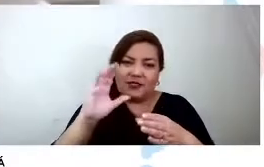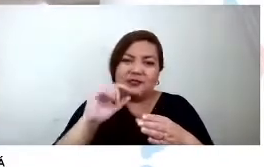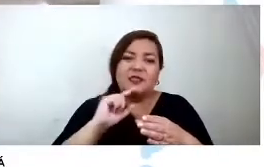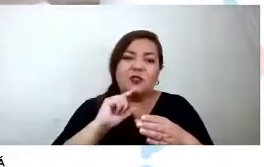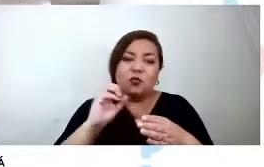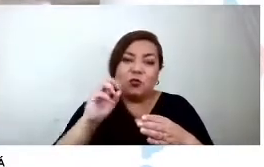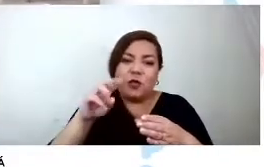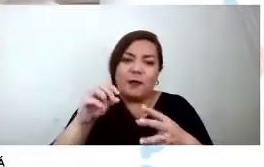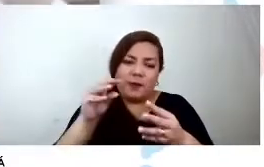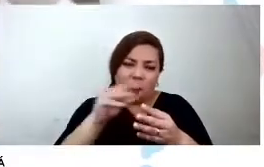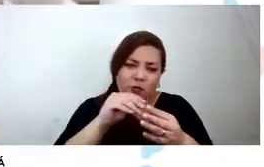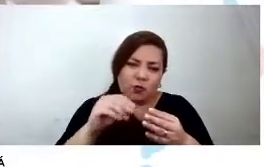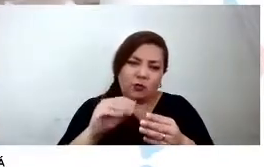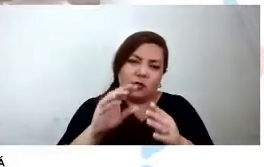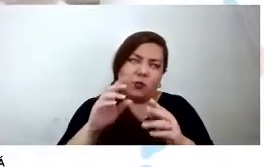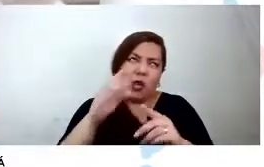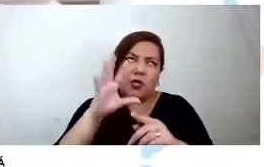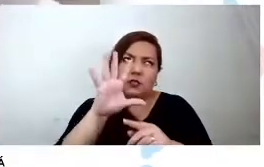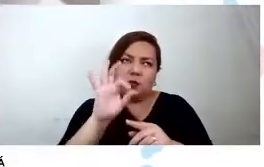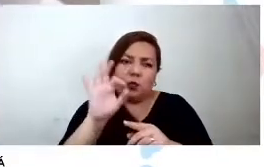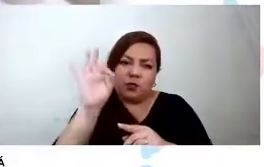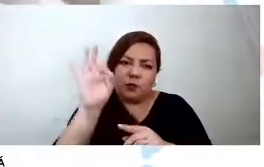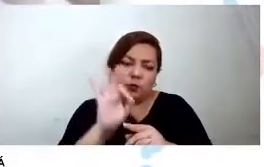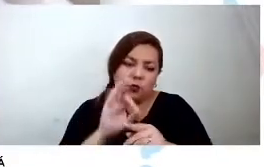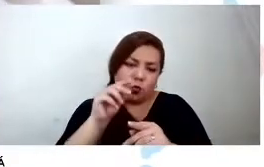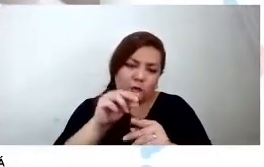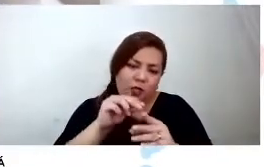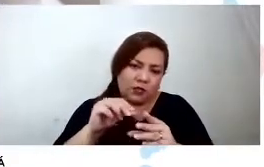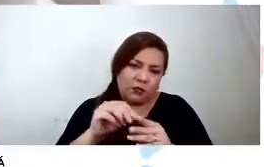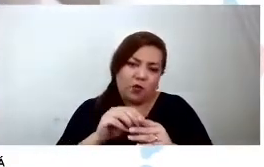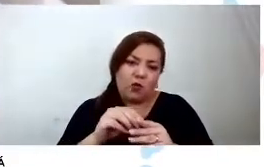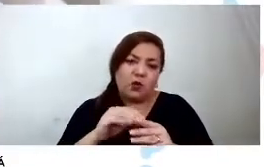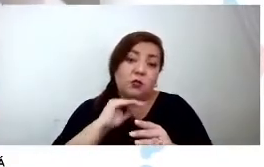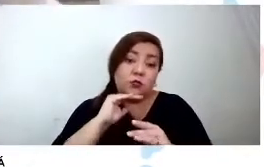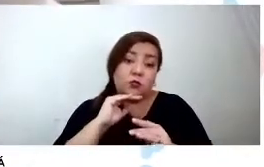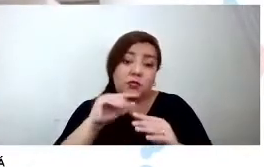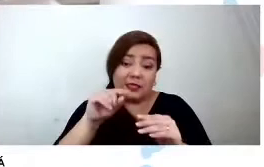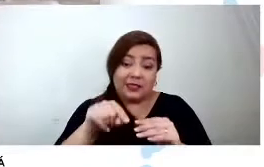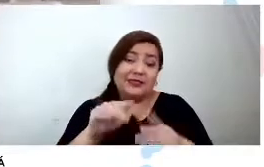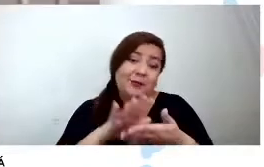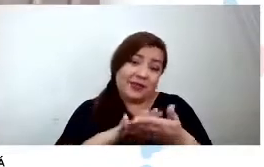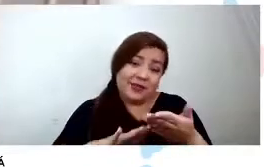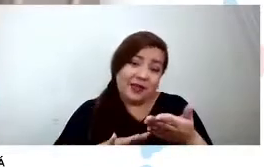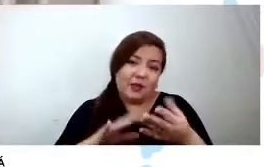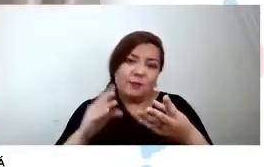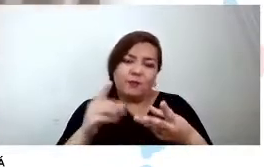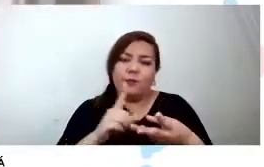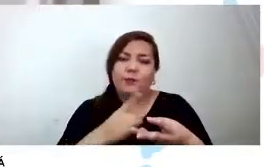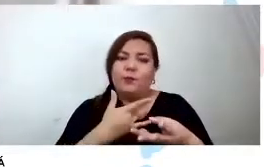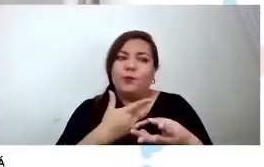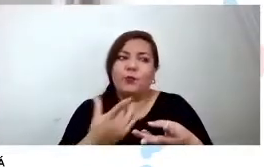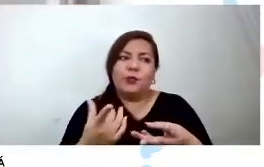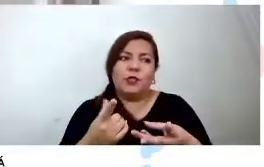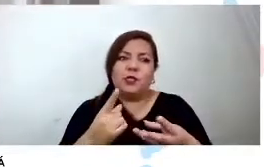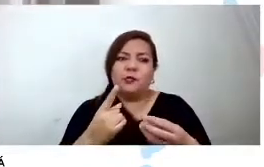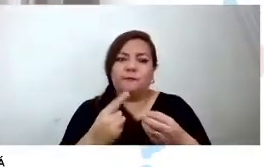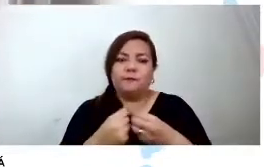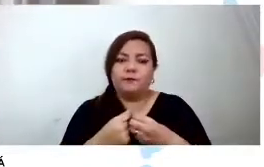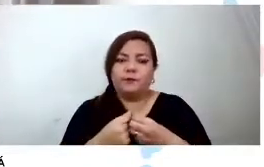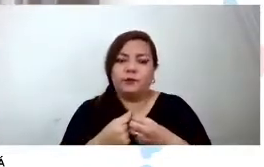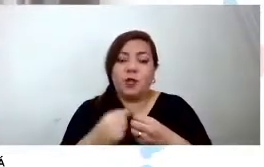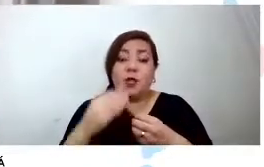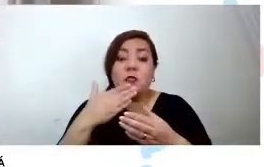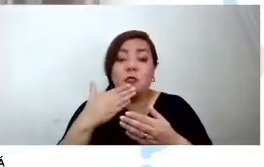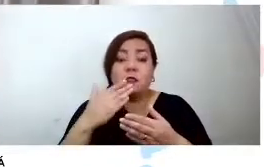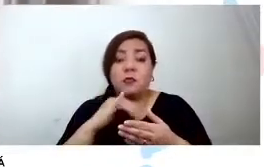al 50%, y es un adhesivo que se utiliza en este tipo de materiales porque después con